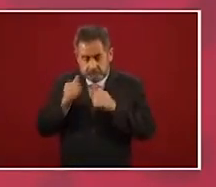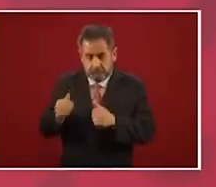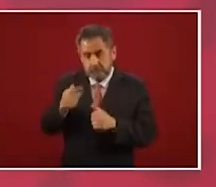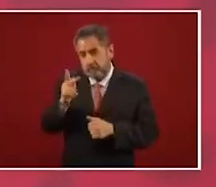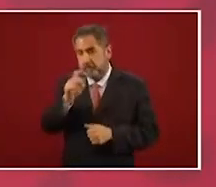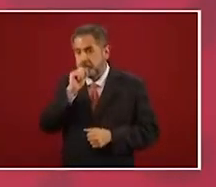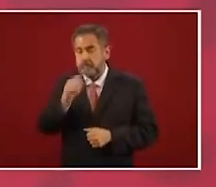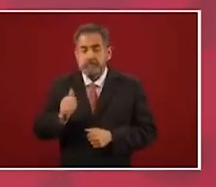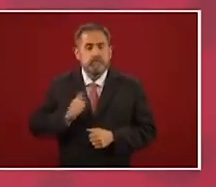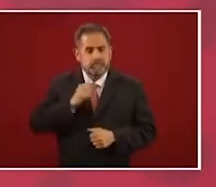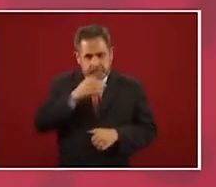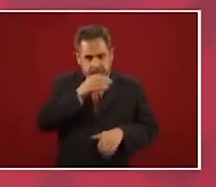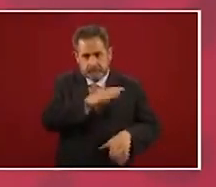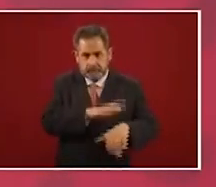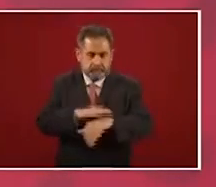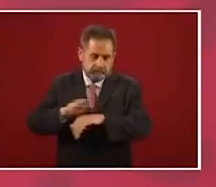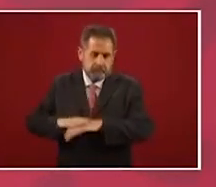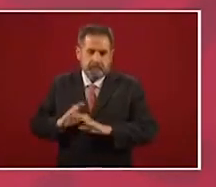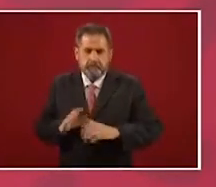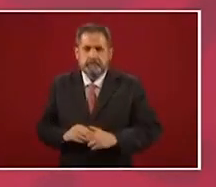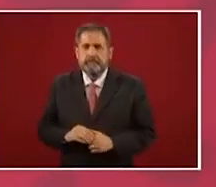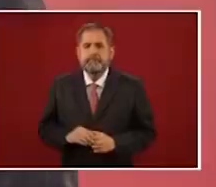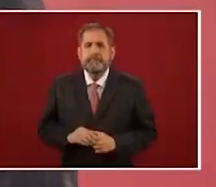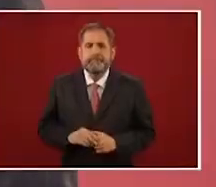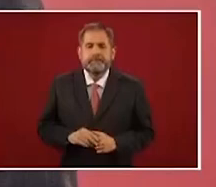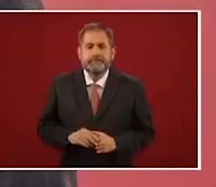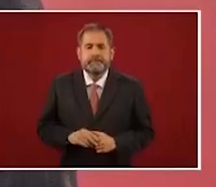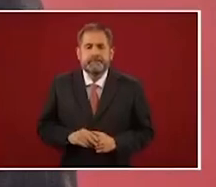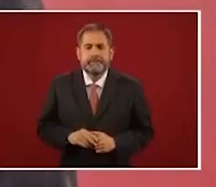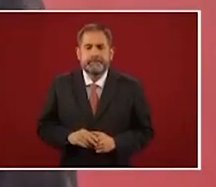también aprovecho para